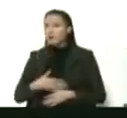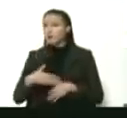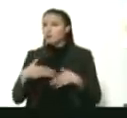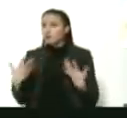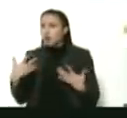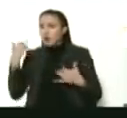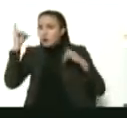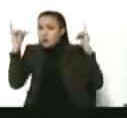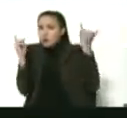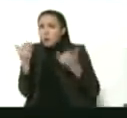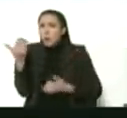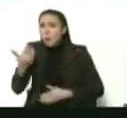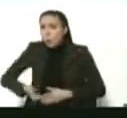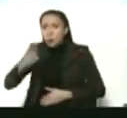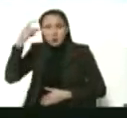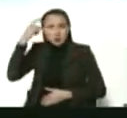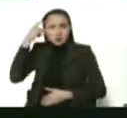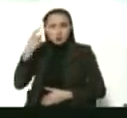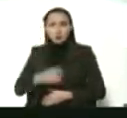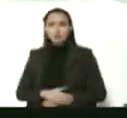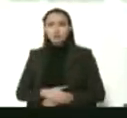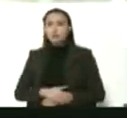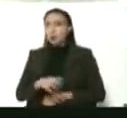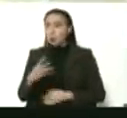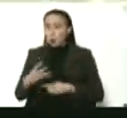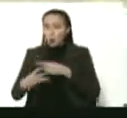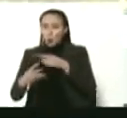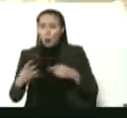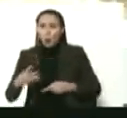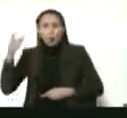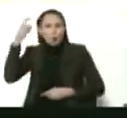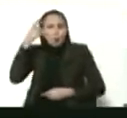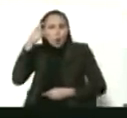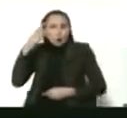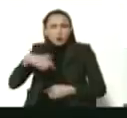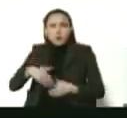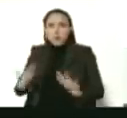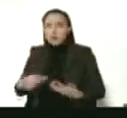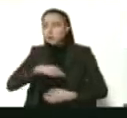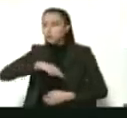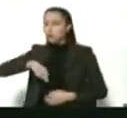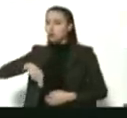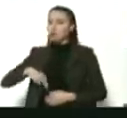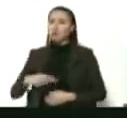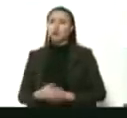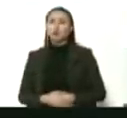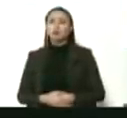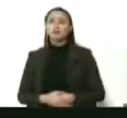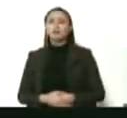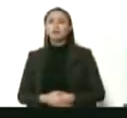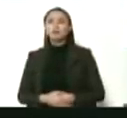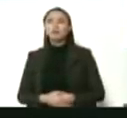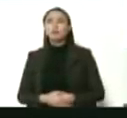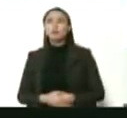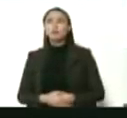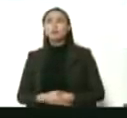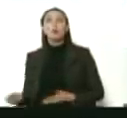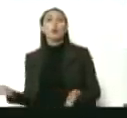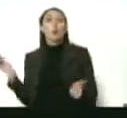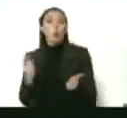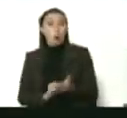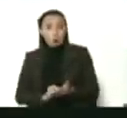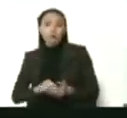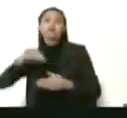fecha importante, esos 4 días nosotros regresaríamos a la